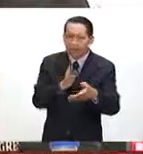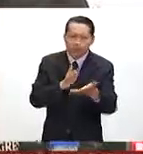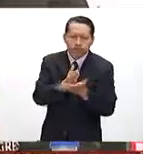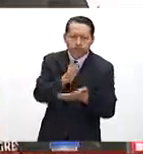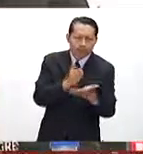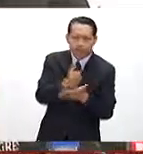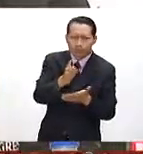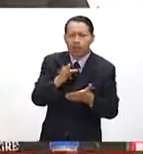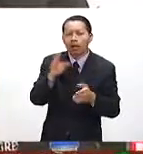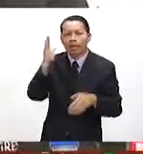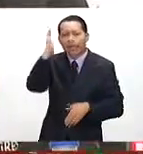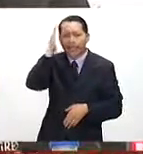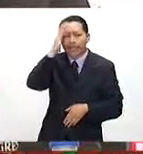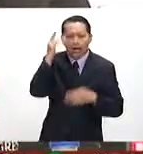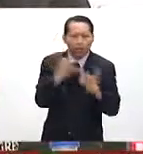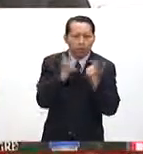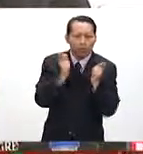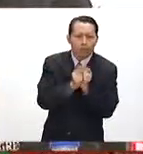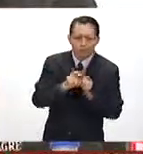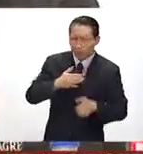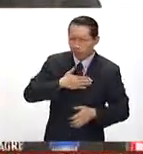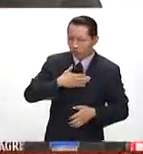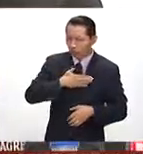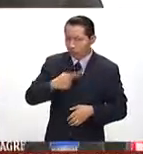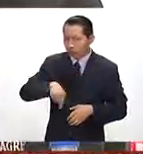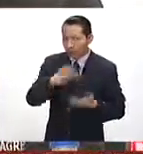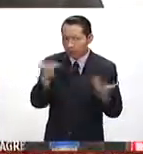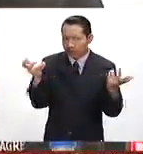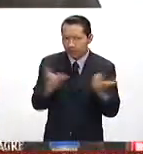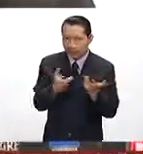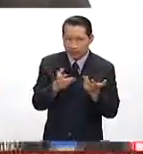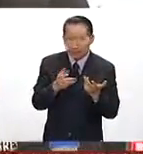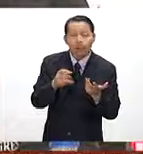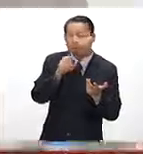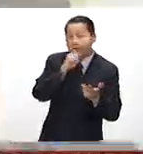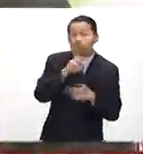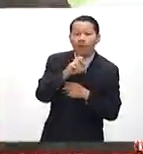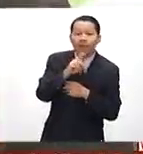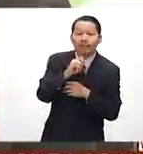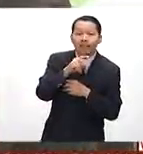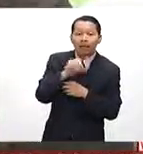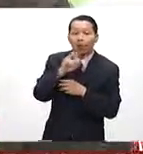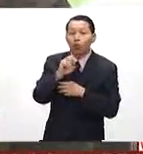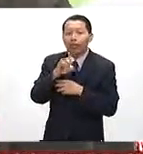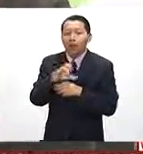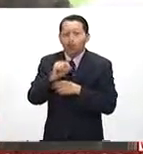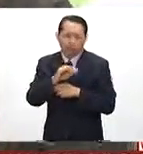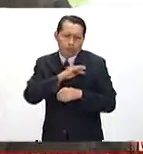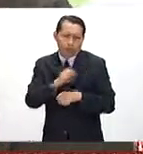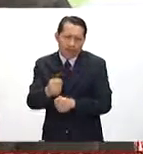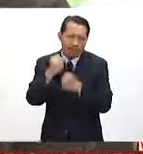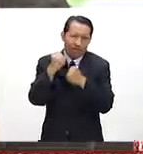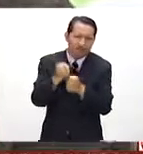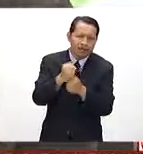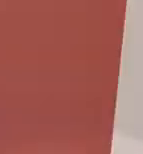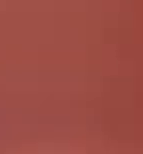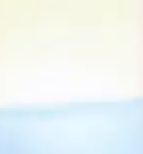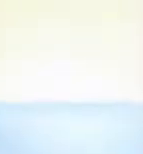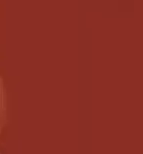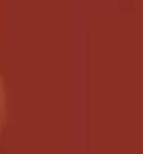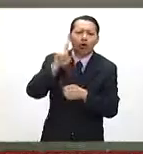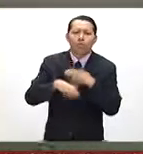en el grupo. Solo dependemos de nosotros. Con Cristiano Ronaldo, cualquier equipo es más fuerte. Es el mejor jugador del